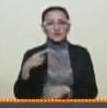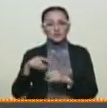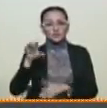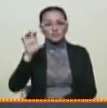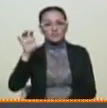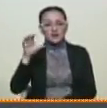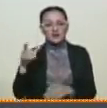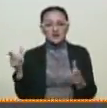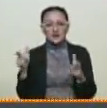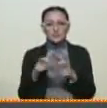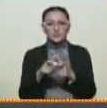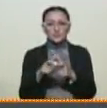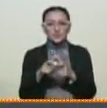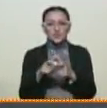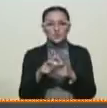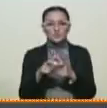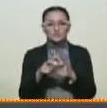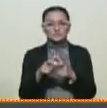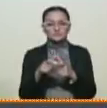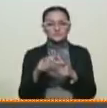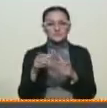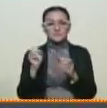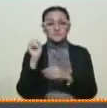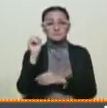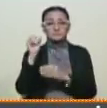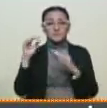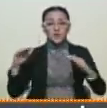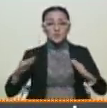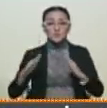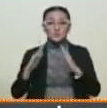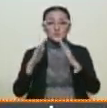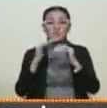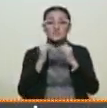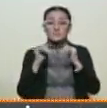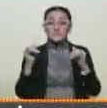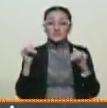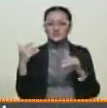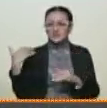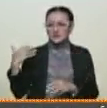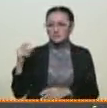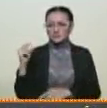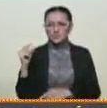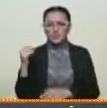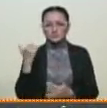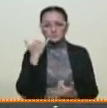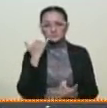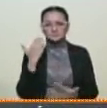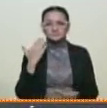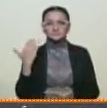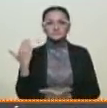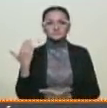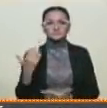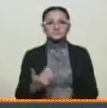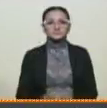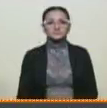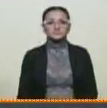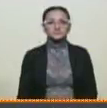reunión ampliada en el Palacio de la Independencia que se realizó hace pocos minutos. Vamos a reponer por ustedes, vamos a escucharlo.